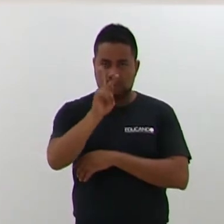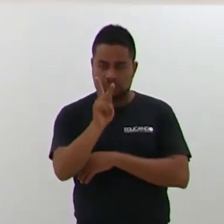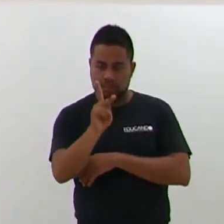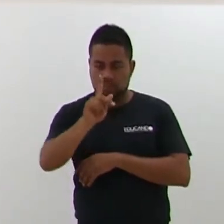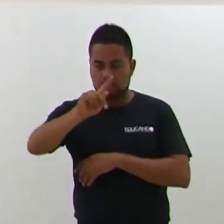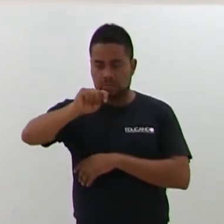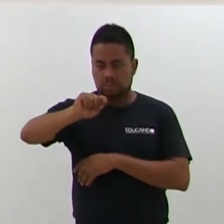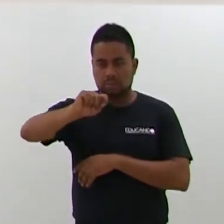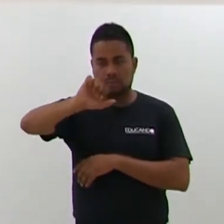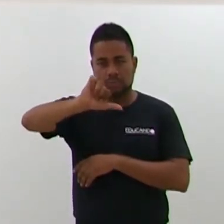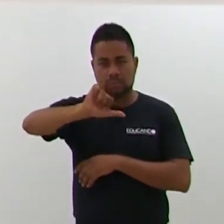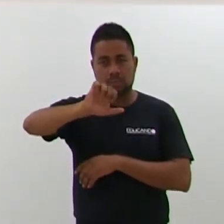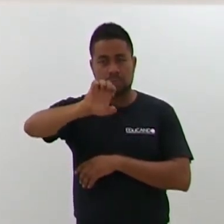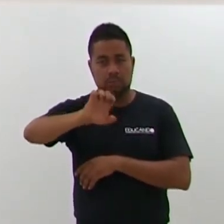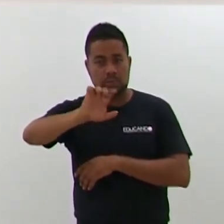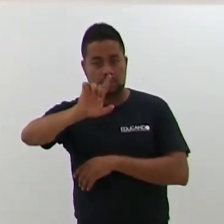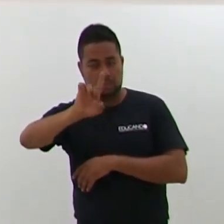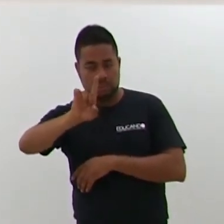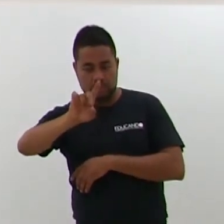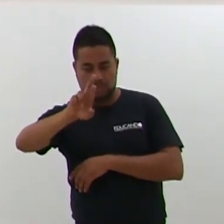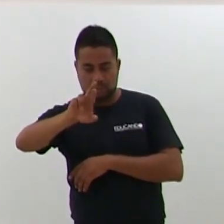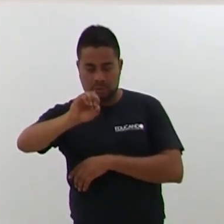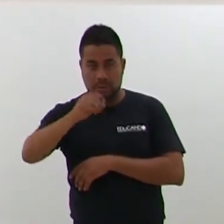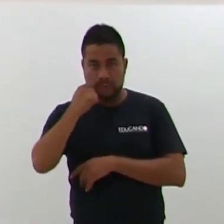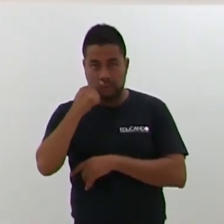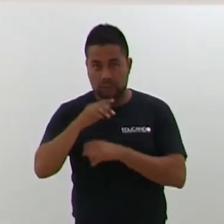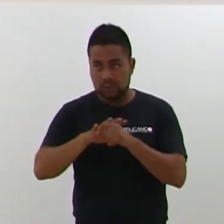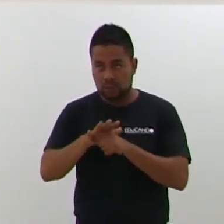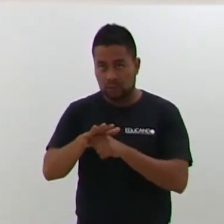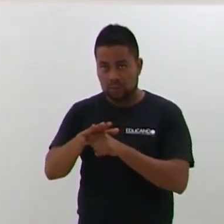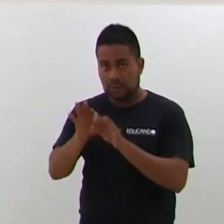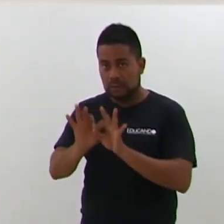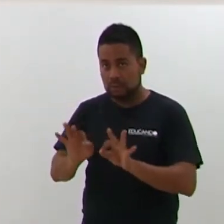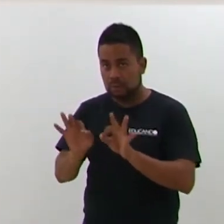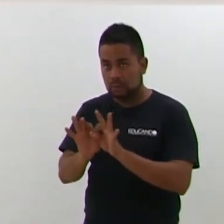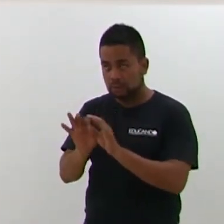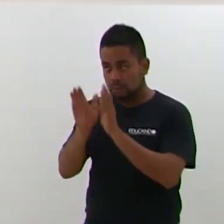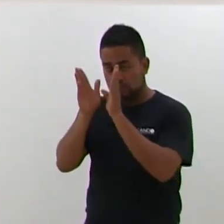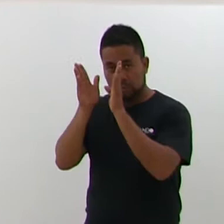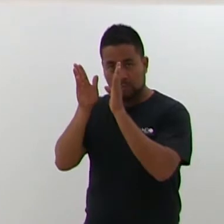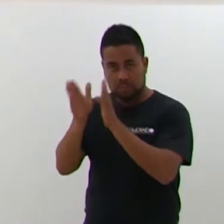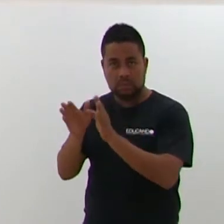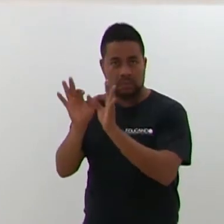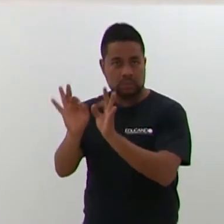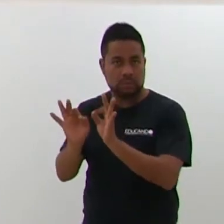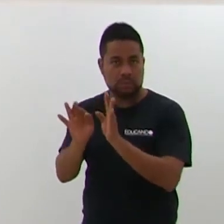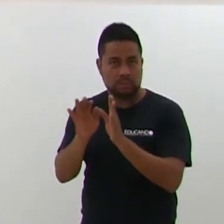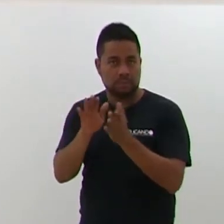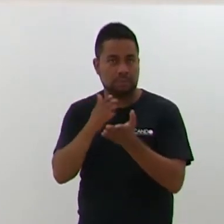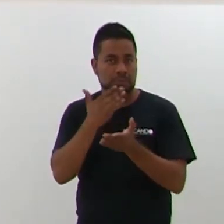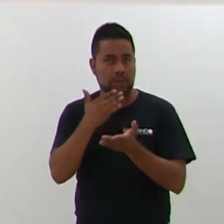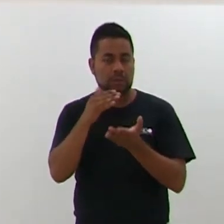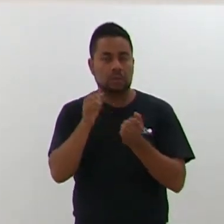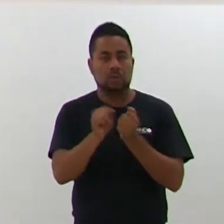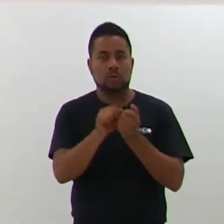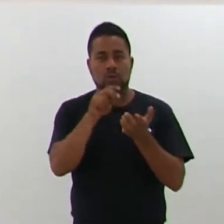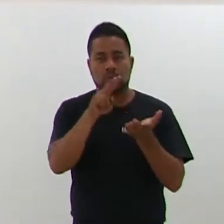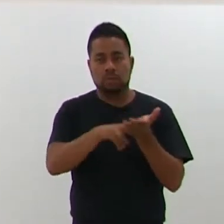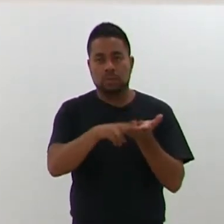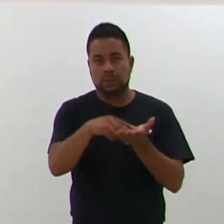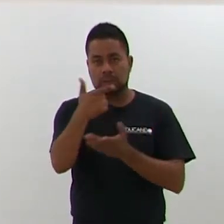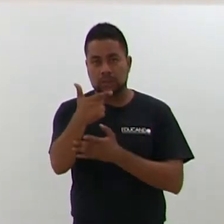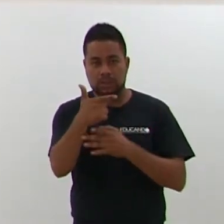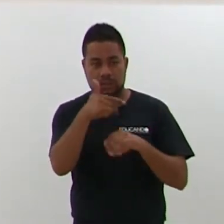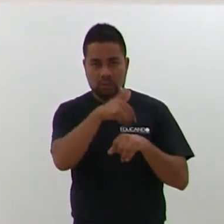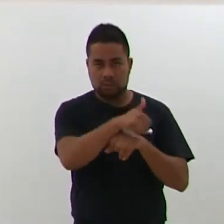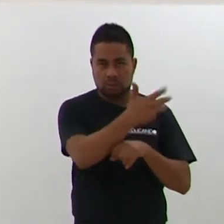Hectaedro. Fíjense bien qué importante es que no nos confundamos. Tiene que ver con el número 7, no con el número